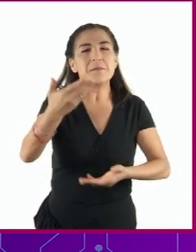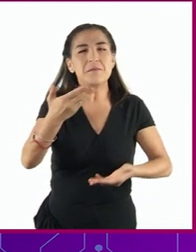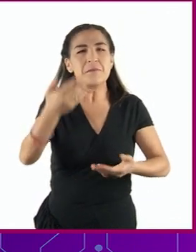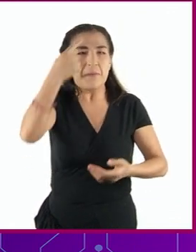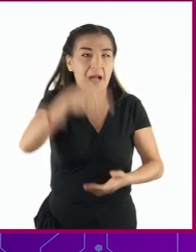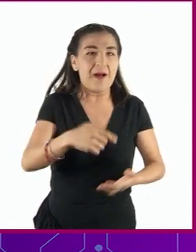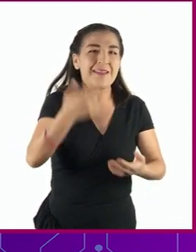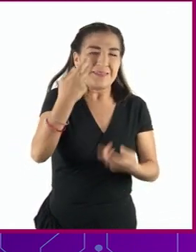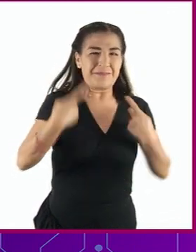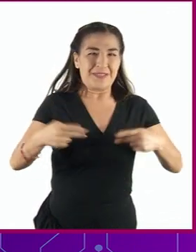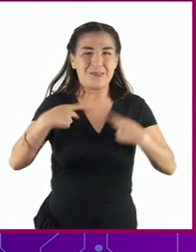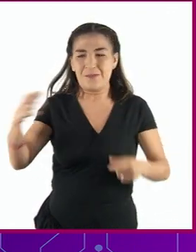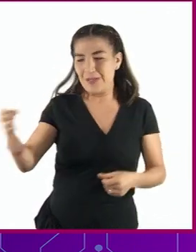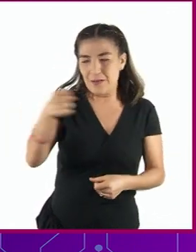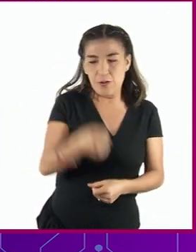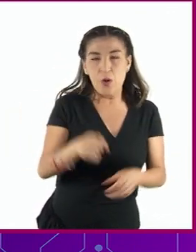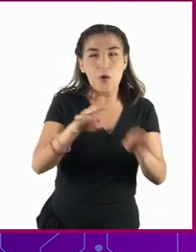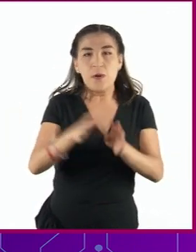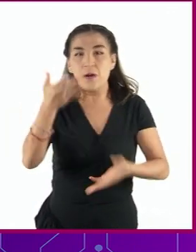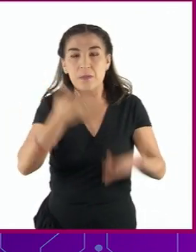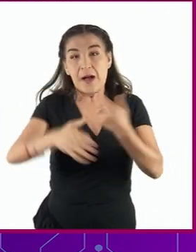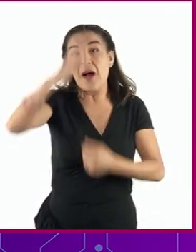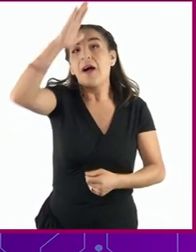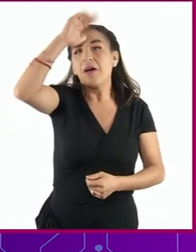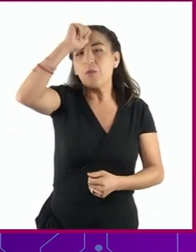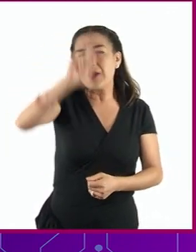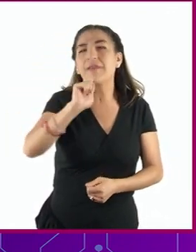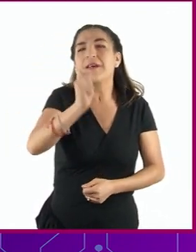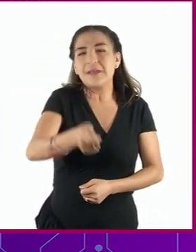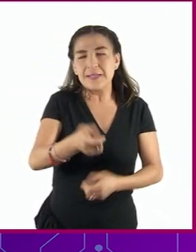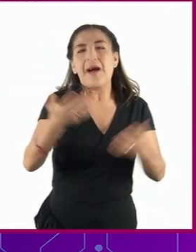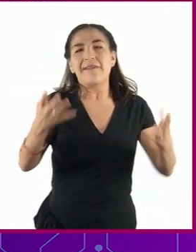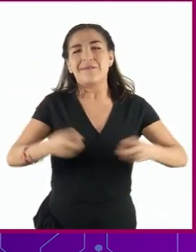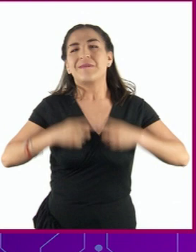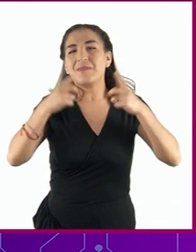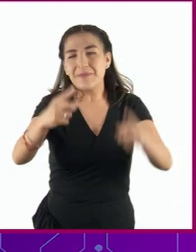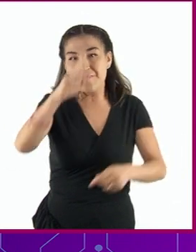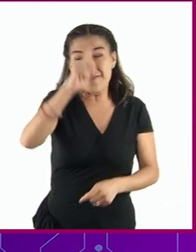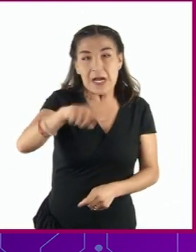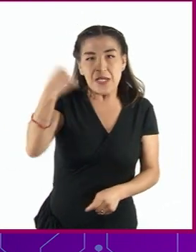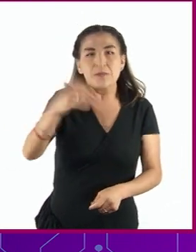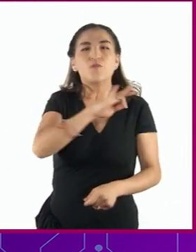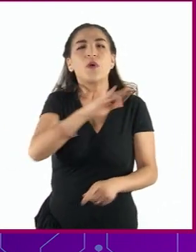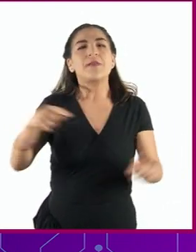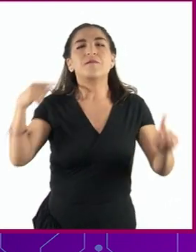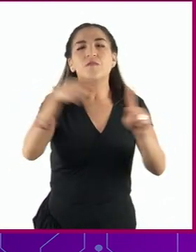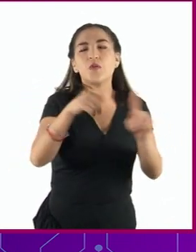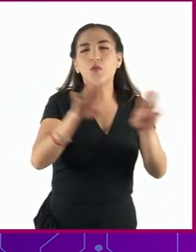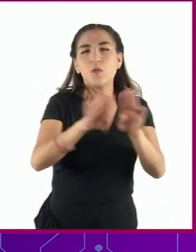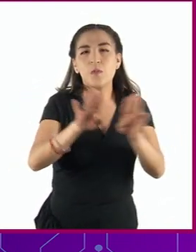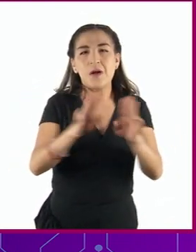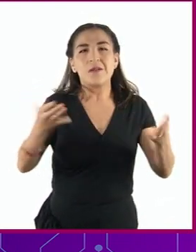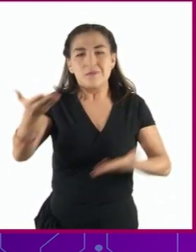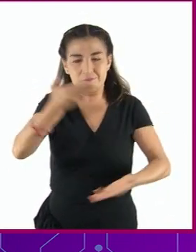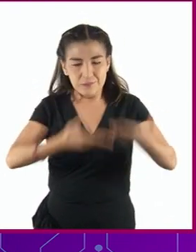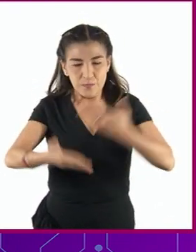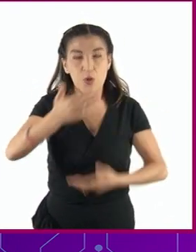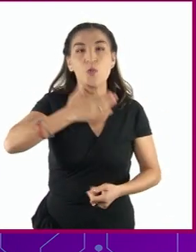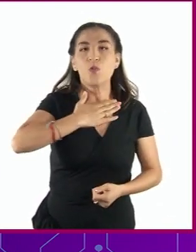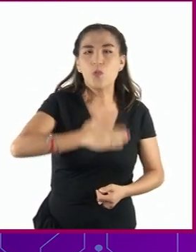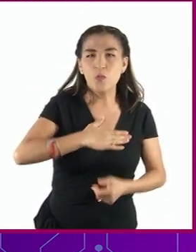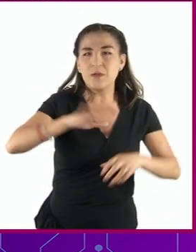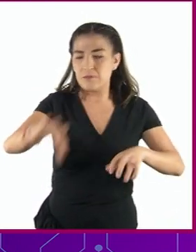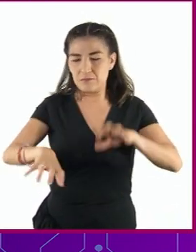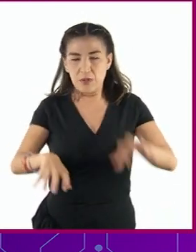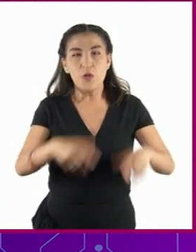ustedes saben, más allá del acuerdo, sería facilitar que se establezcan una nueva relación justa entre las